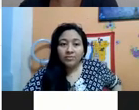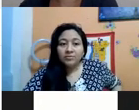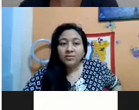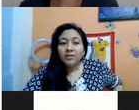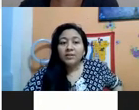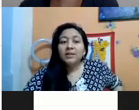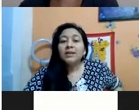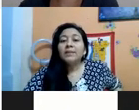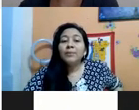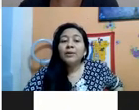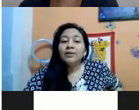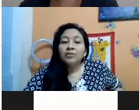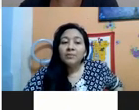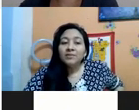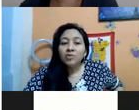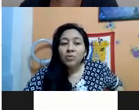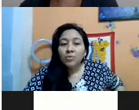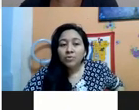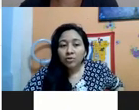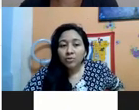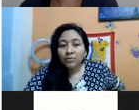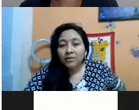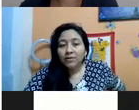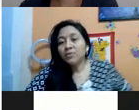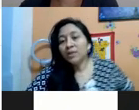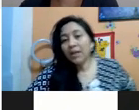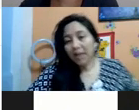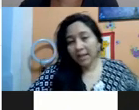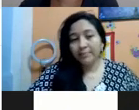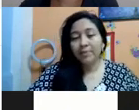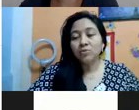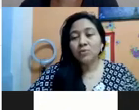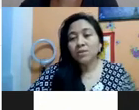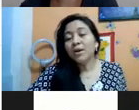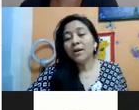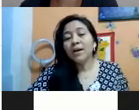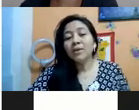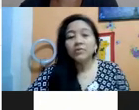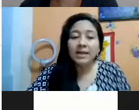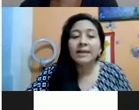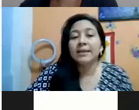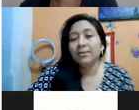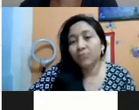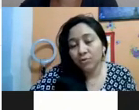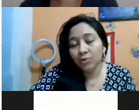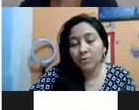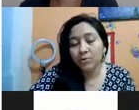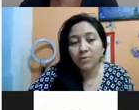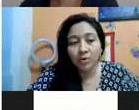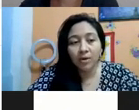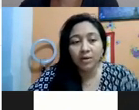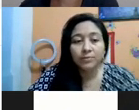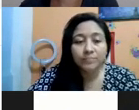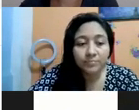incorrecto. Y aquí, por ejemplo, la retroalimentación, como nosotros no modificamos, no sale nada. Pero si hubiésemos agregado, sale la que nosotros